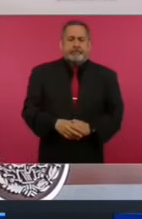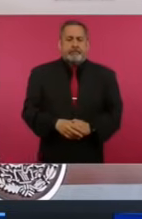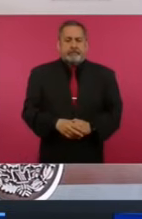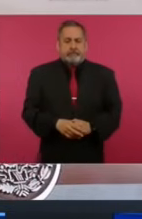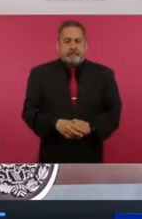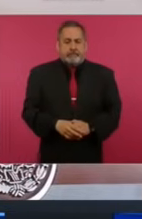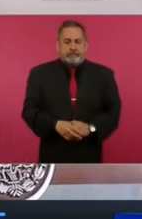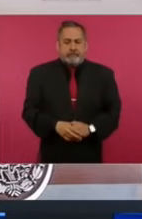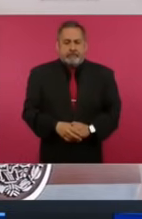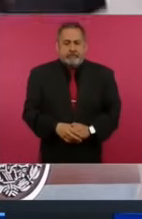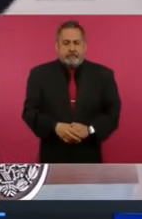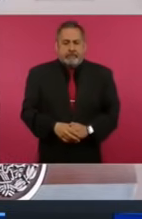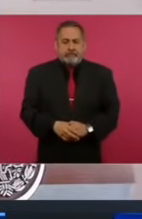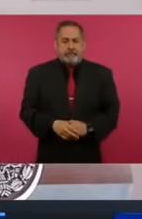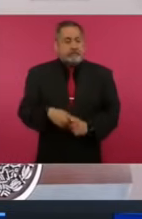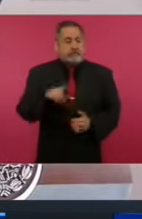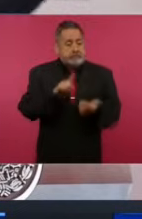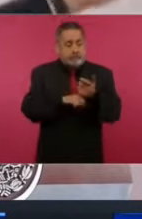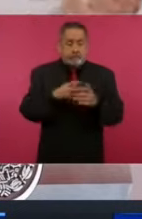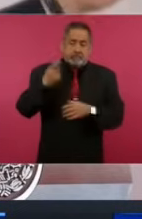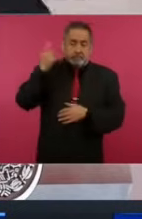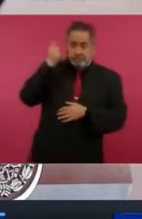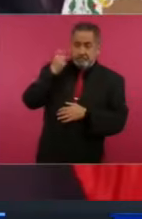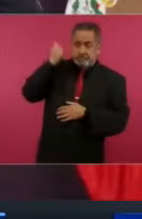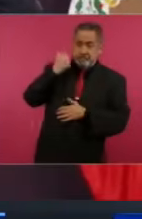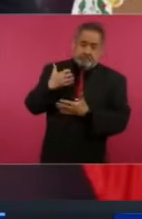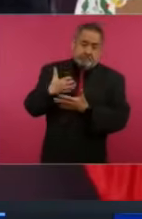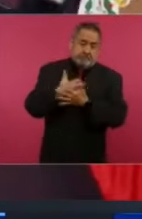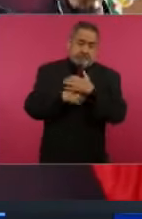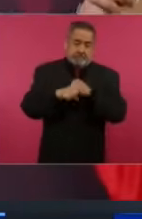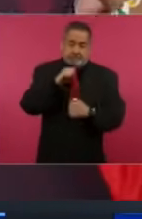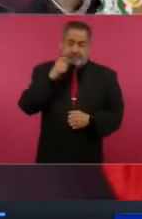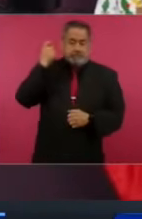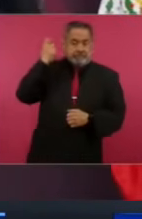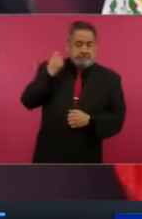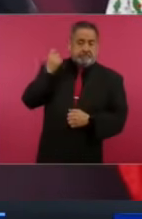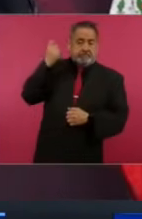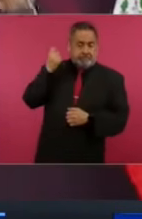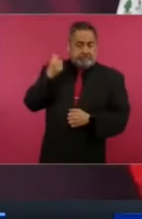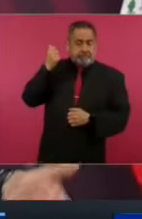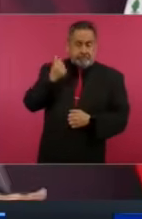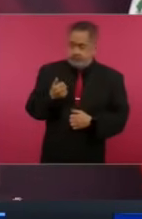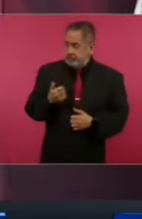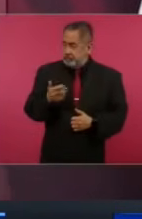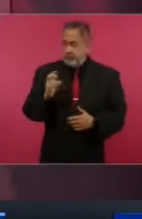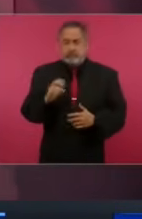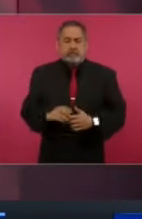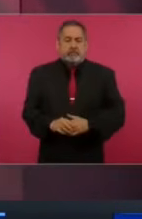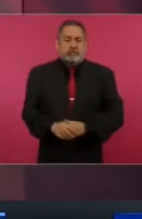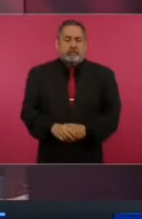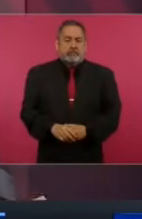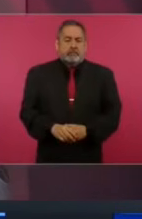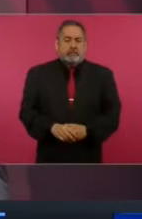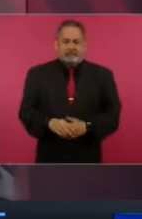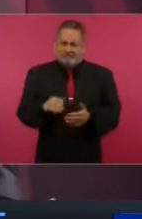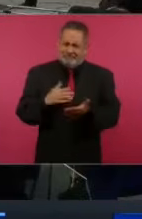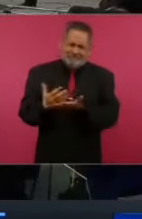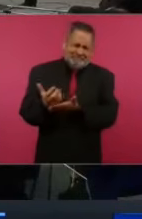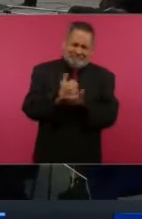ir, el hermano del Mencho, ¿no? No, eso no tiene M, ¿no? No tiene M porque,